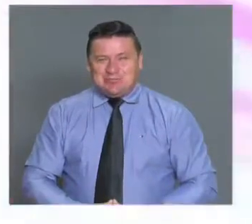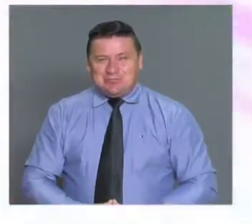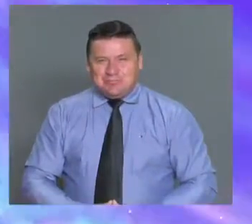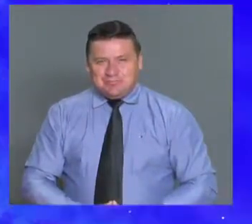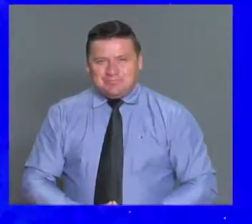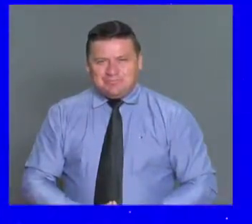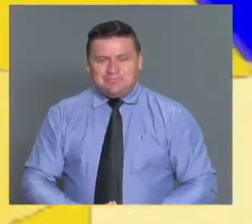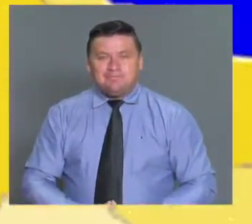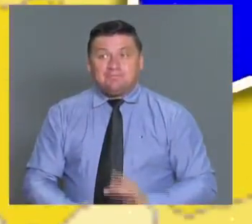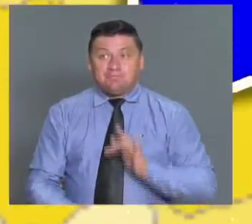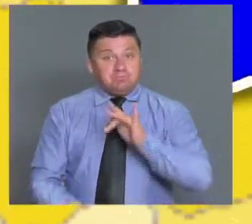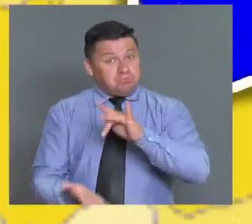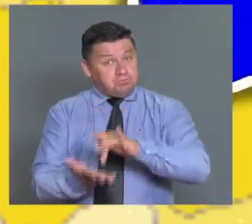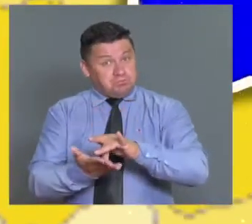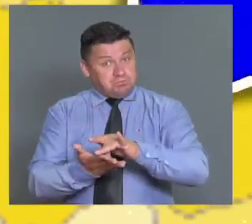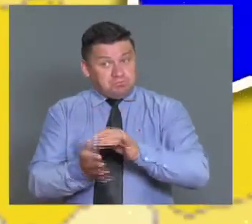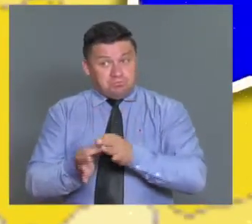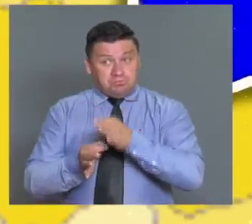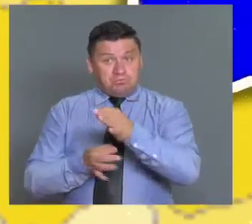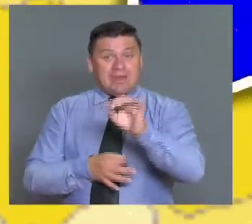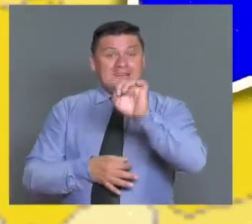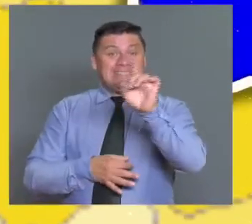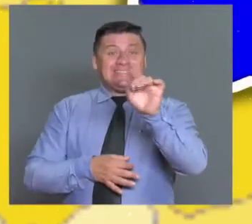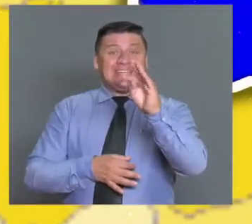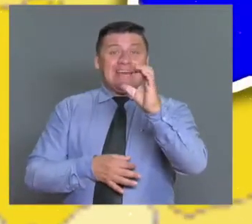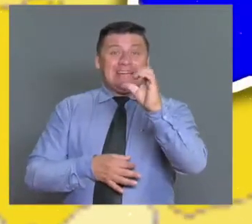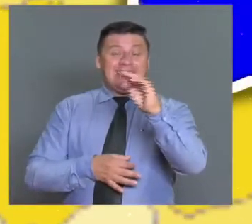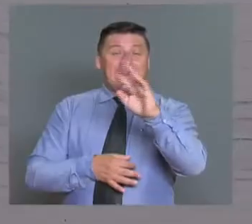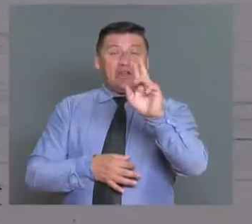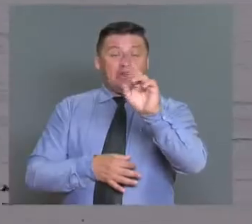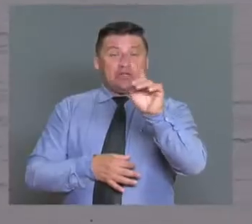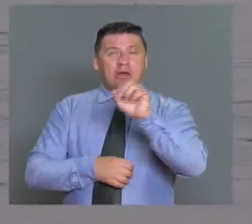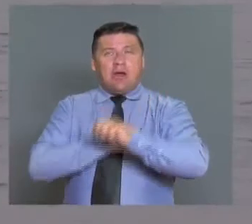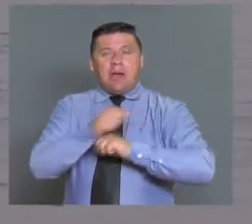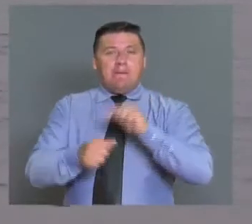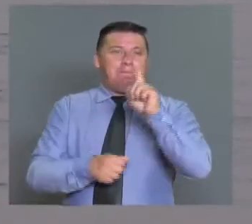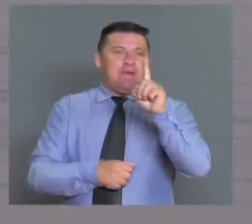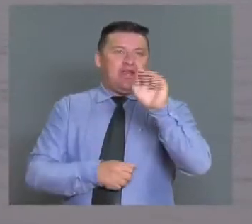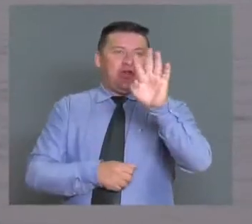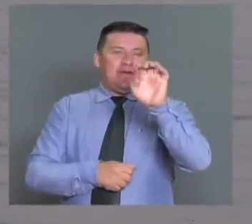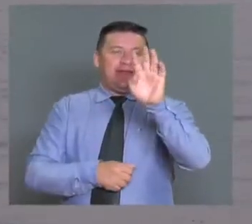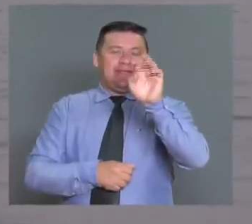Como la presencia de la ESAP en Santa Rosa desde 1997, como la